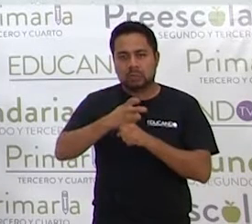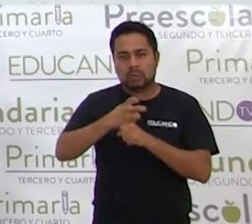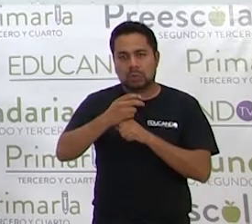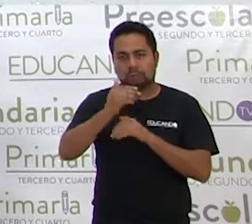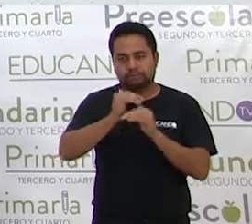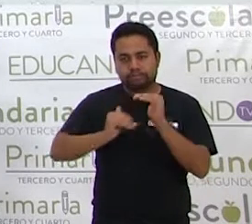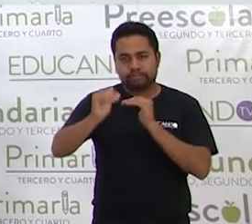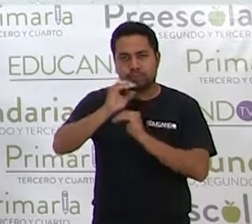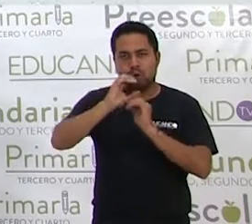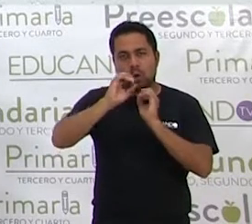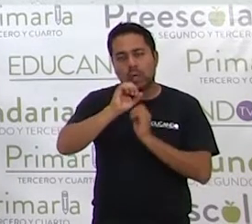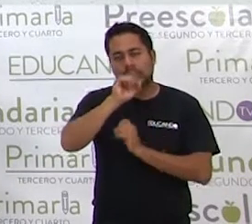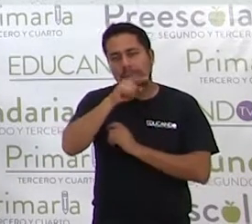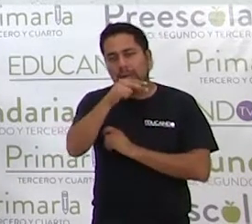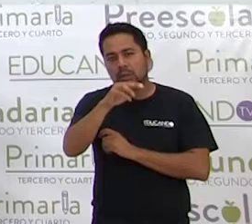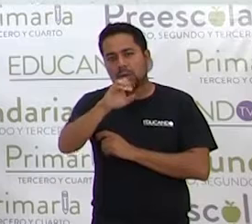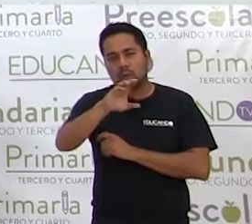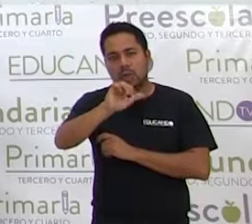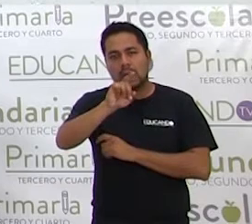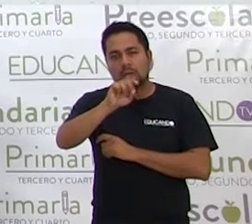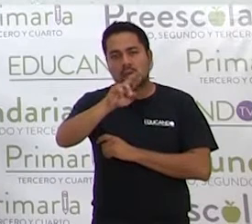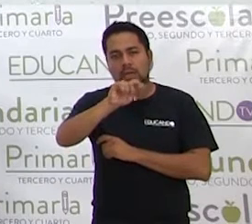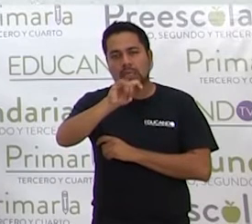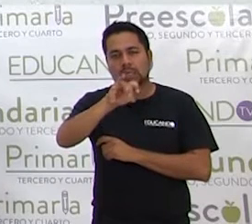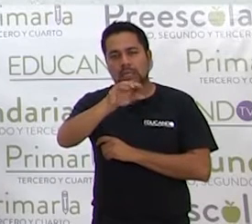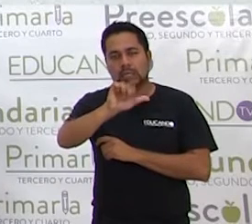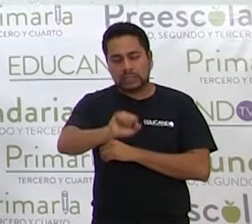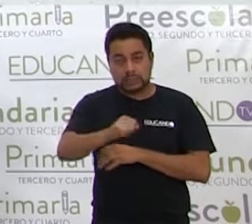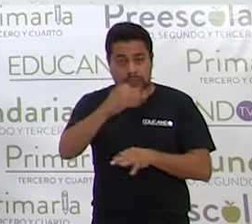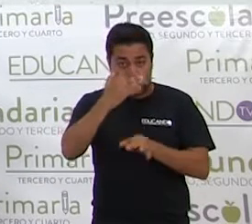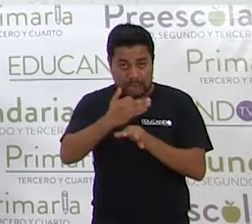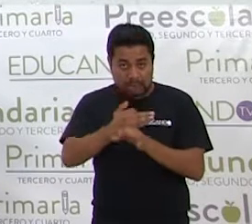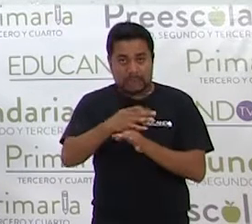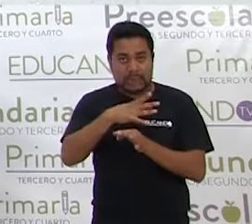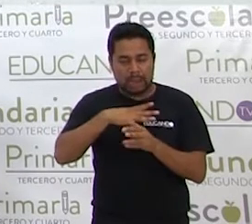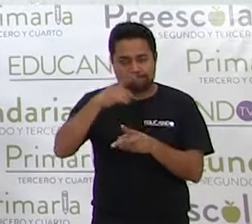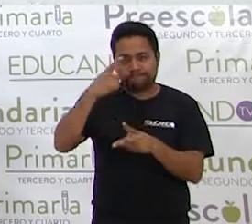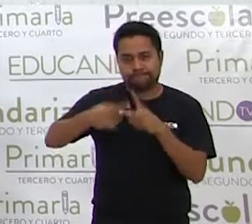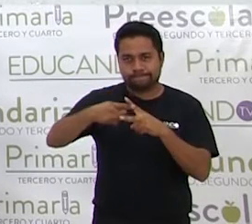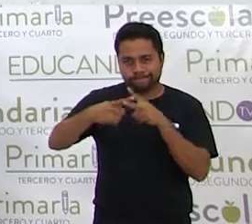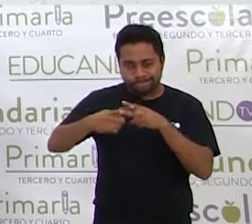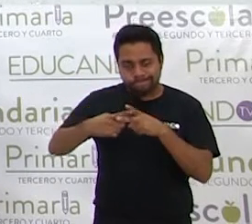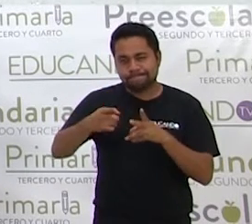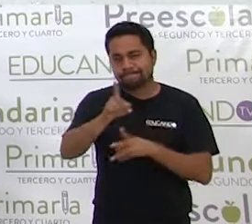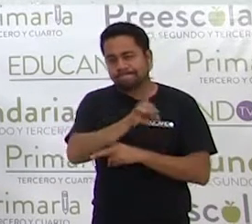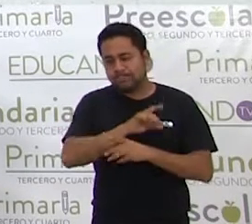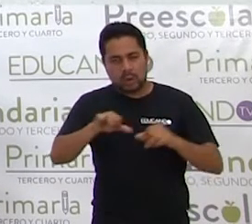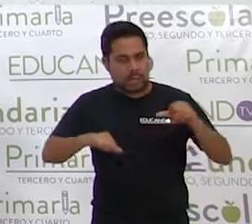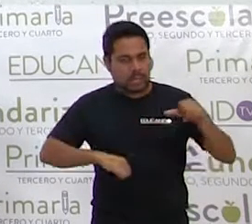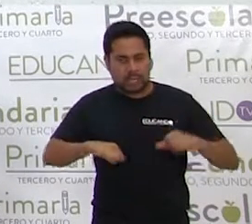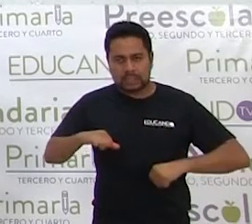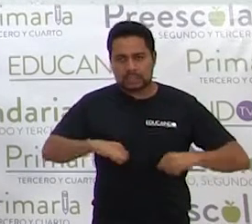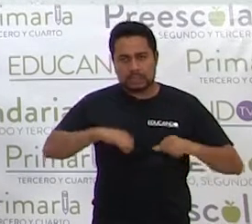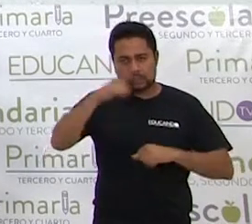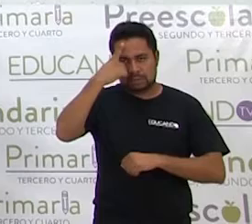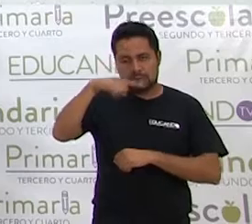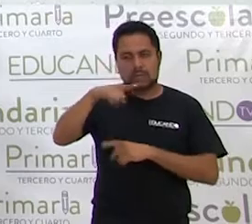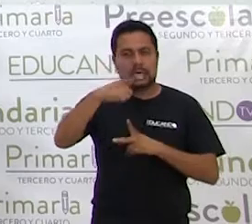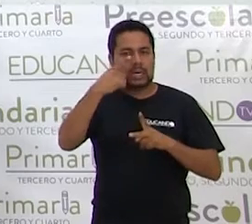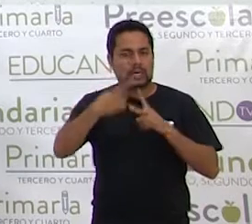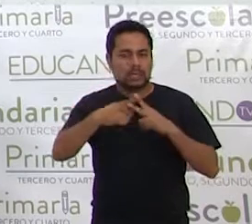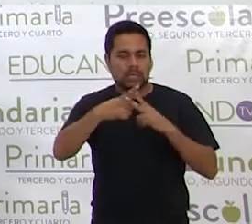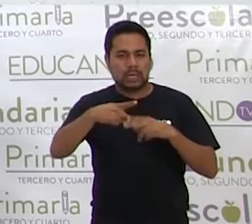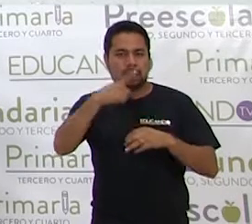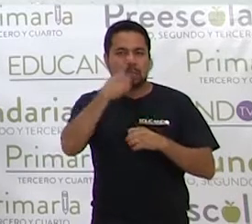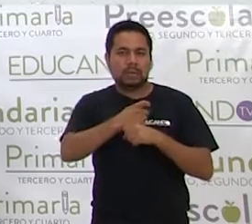cuadráticas sí pero ahorita vamos a resolver unos problemas unos ejercicios de ecuaciones de